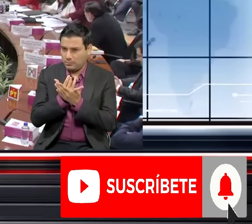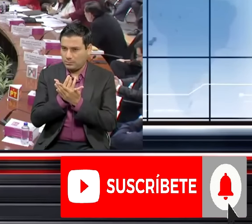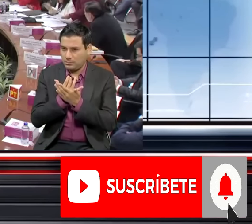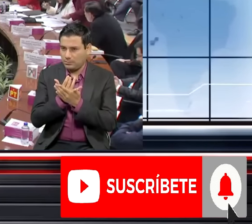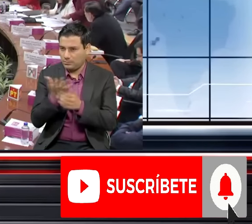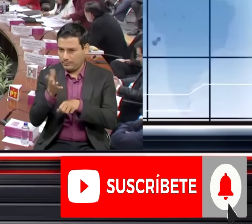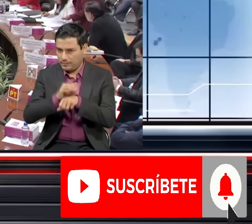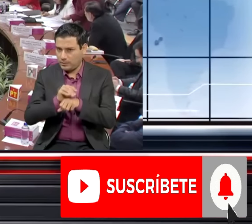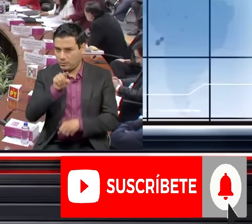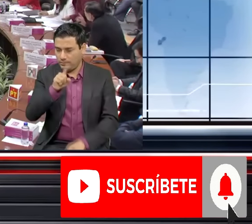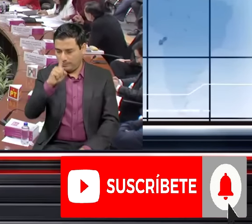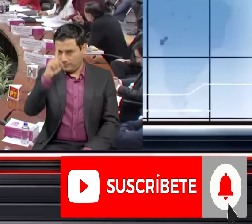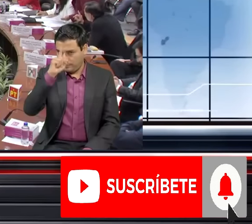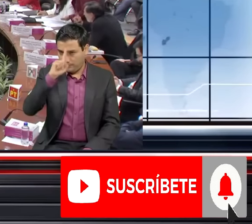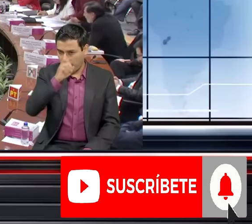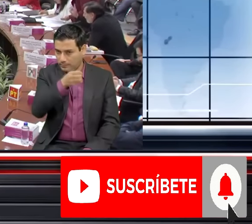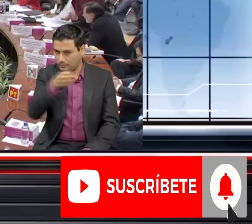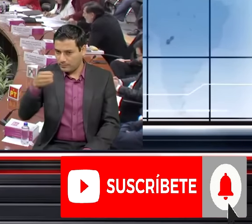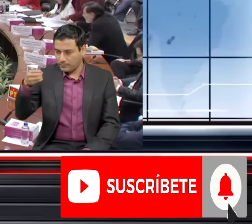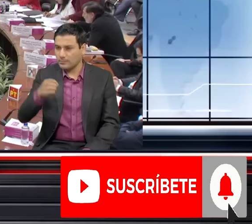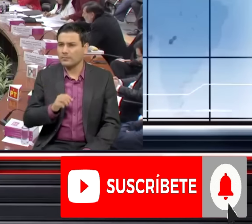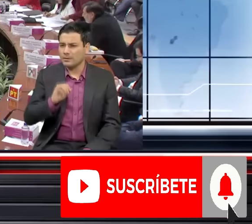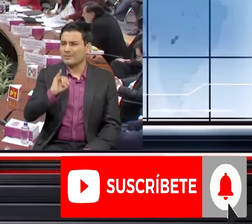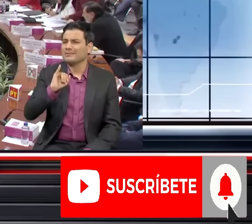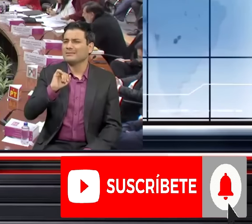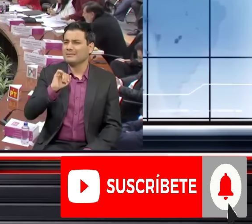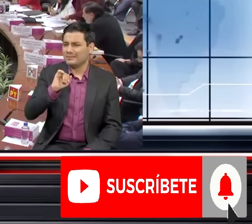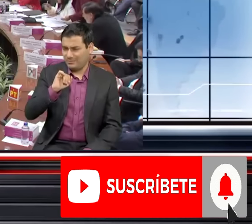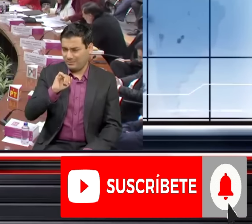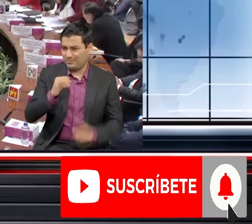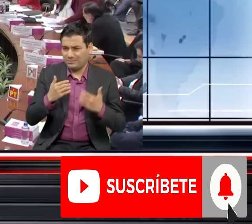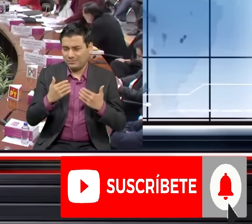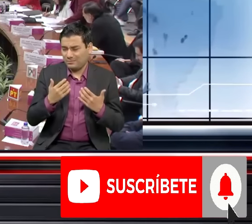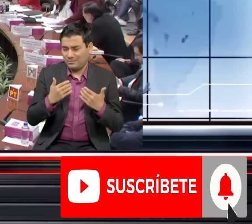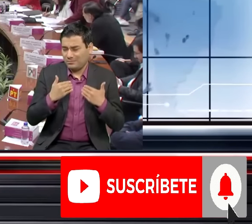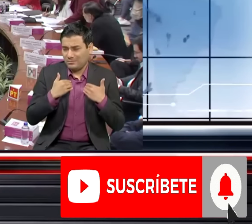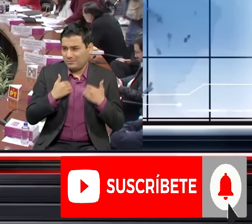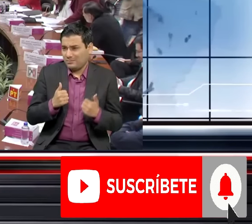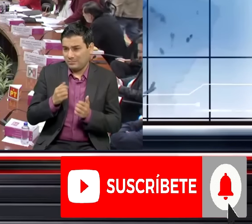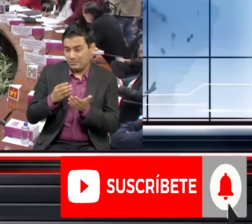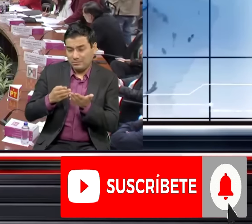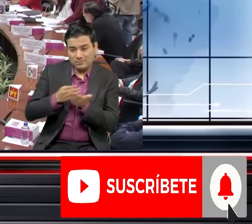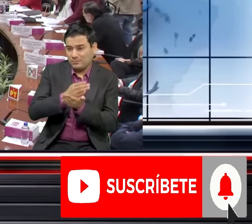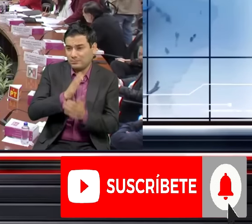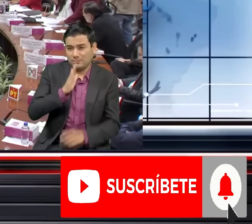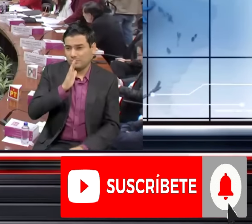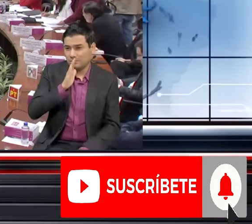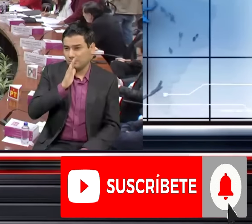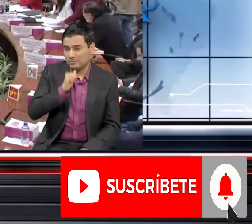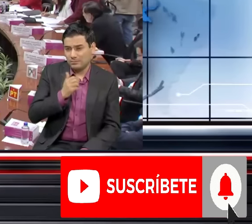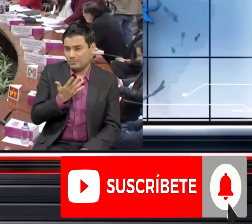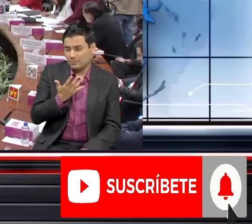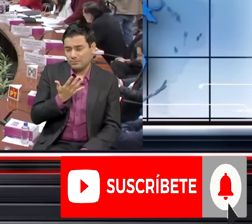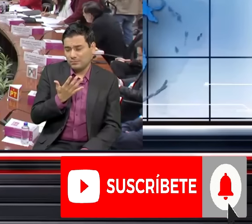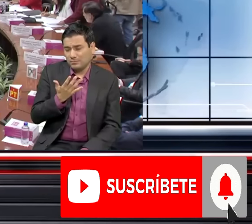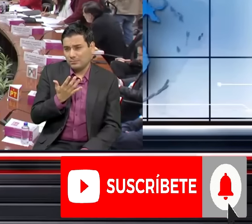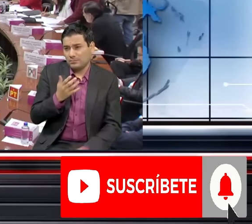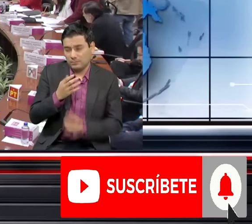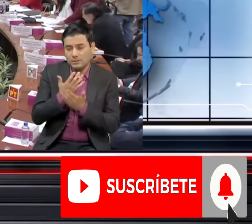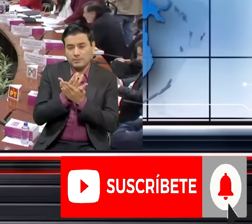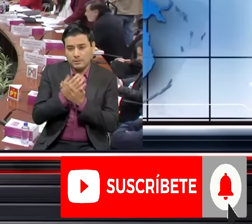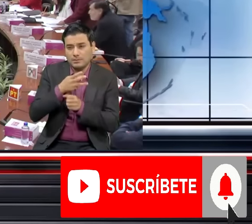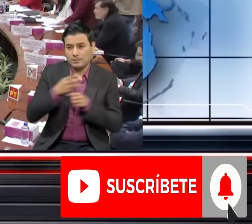la intervención del consejero. Sí, entiendo que no hay mociones para eso y no hay una intervención. Después esperemos la